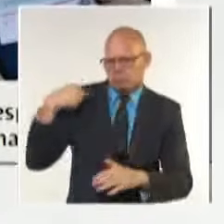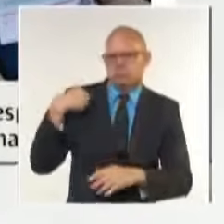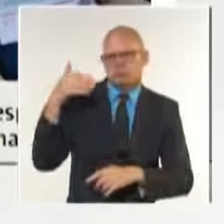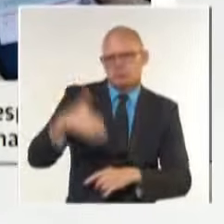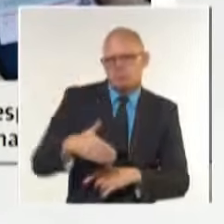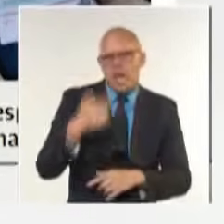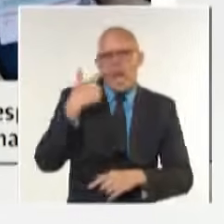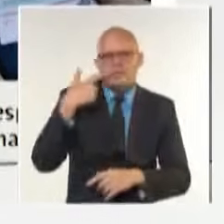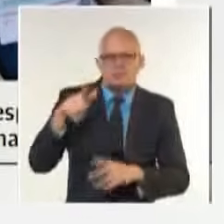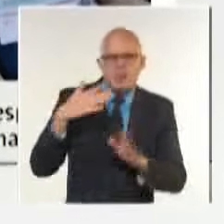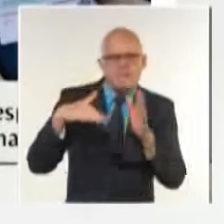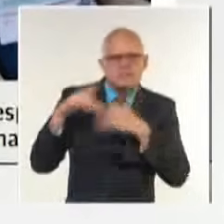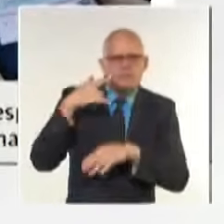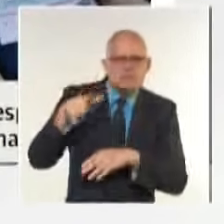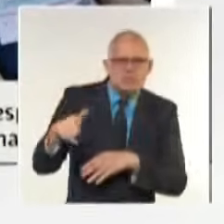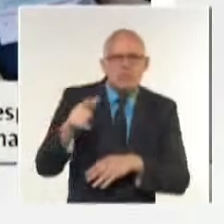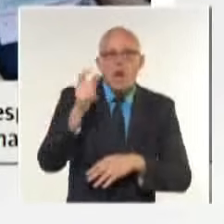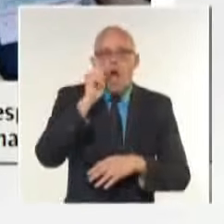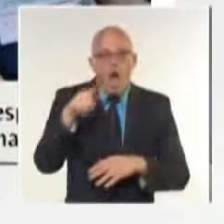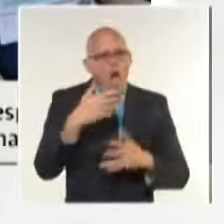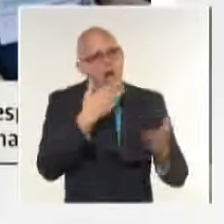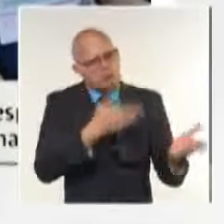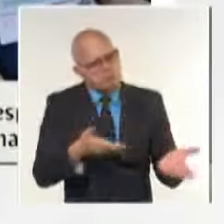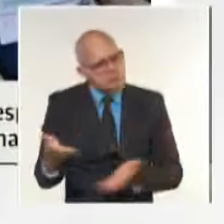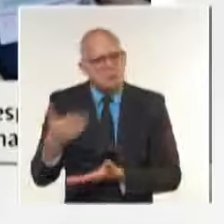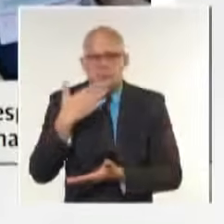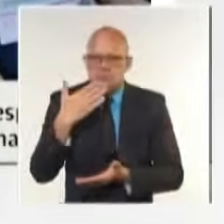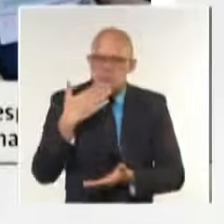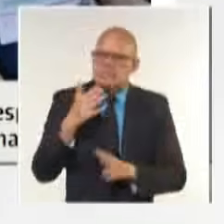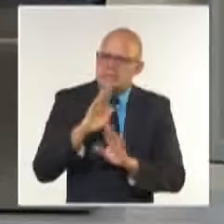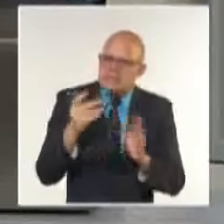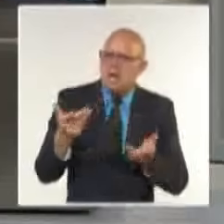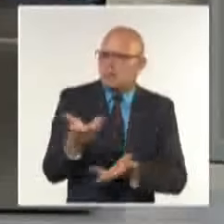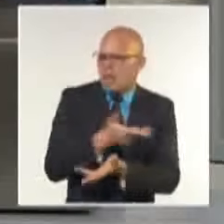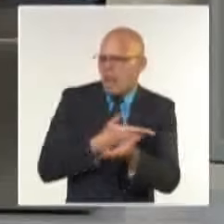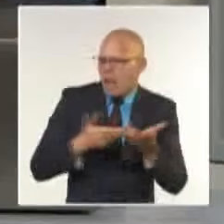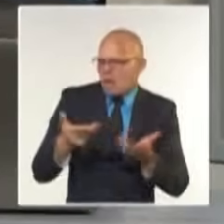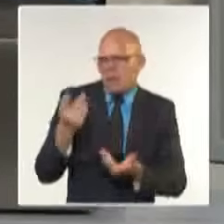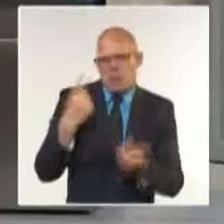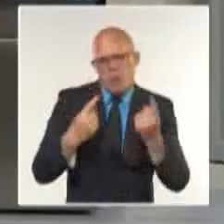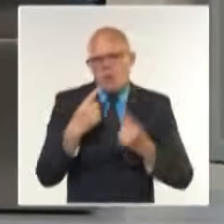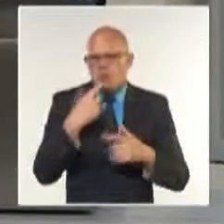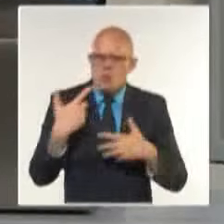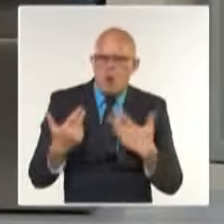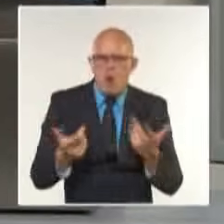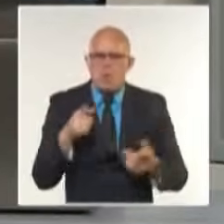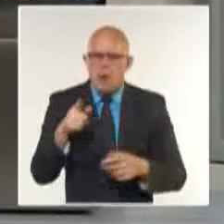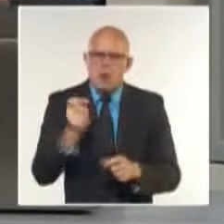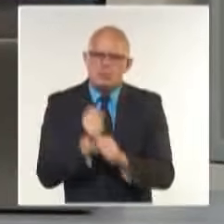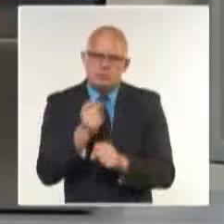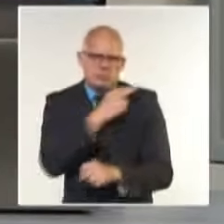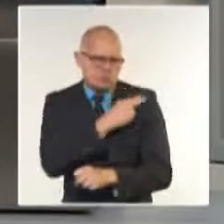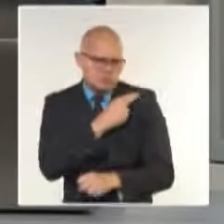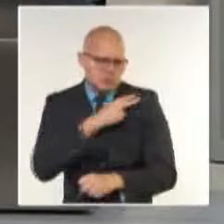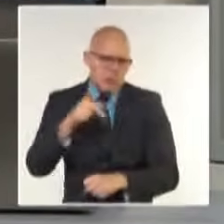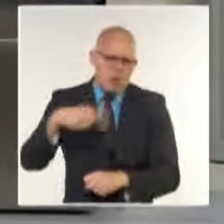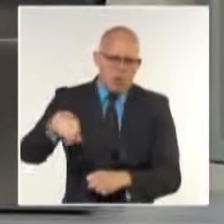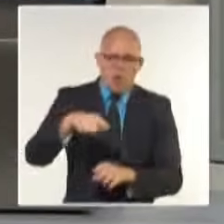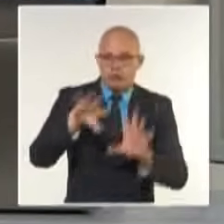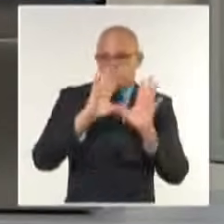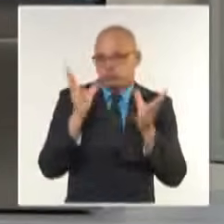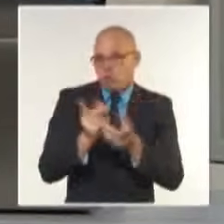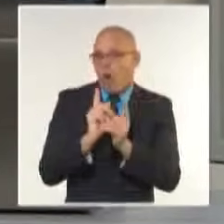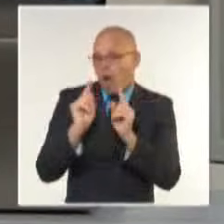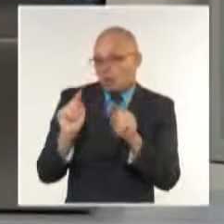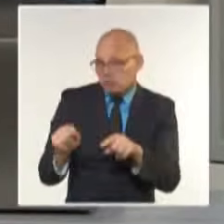muy amablemente nos ha recibido, hemos conversado, el viceministro, otros viceministros, directivos, está el sistema del Ministerio de la Industria Alimentaria, pero